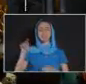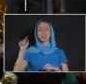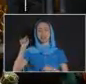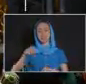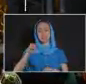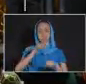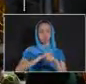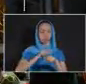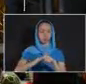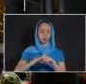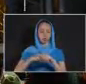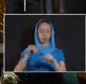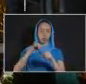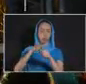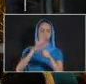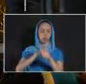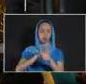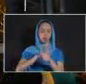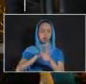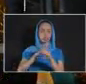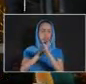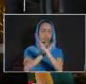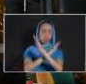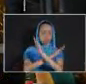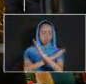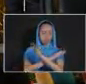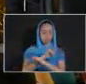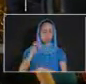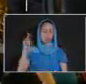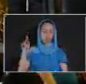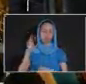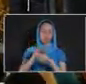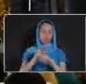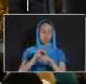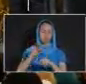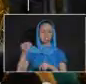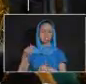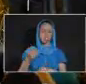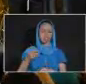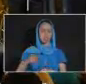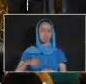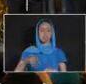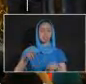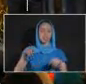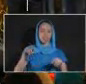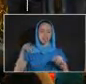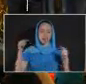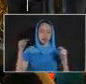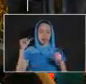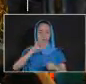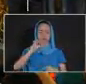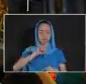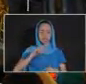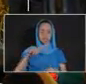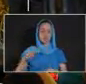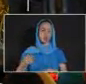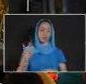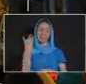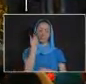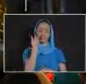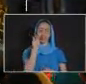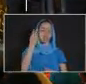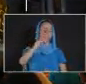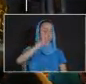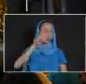Señor. Guárdales y permite que el mal nunca, la plaga nunca llegue a su